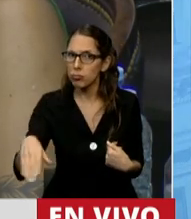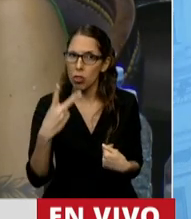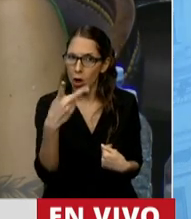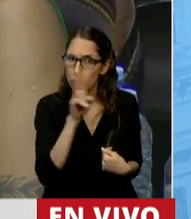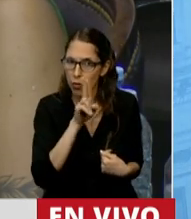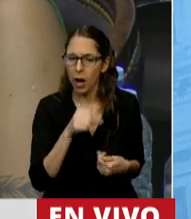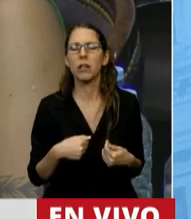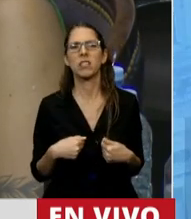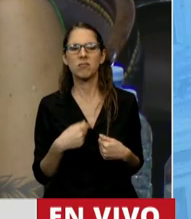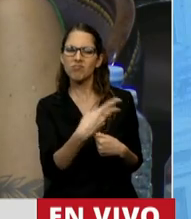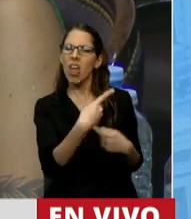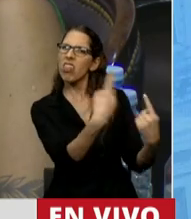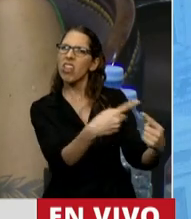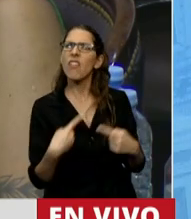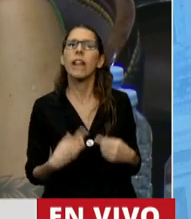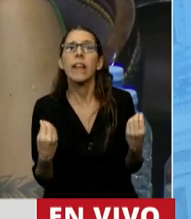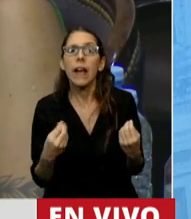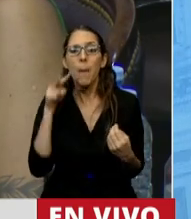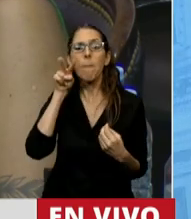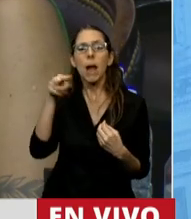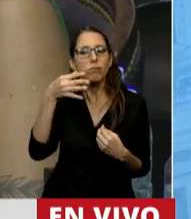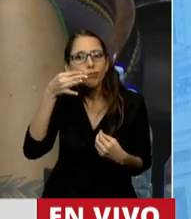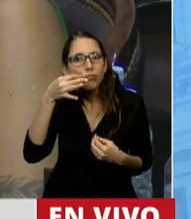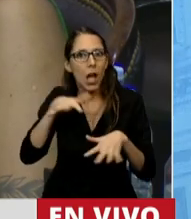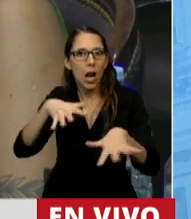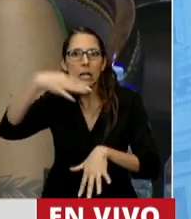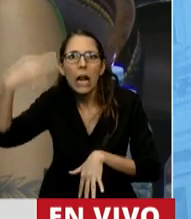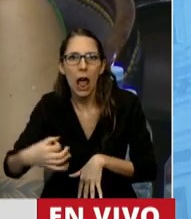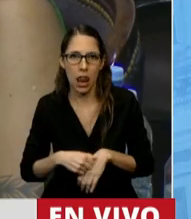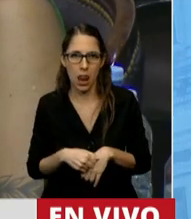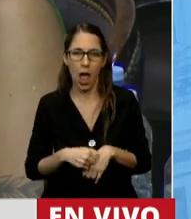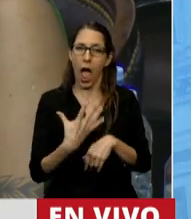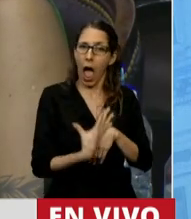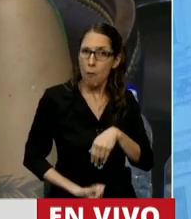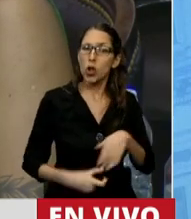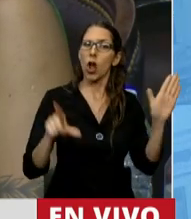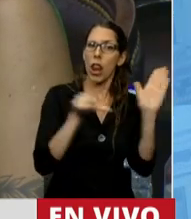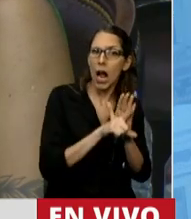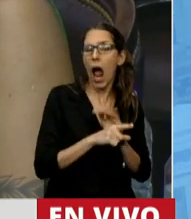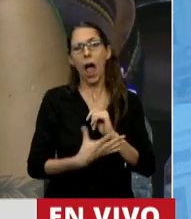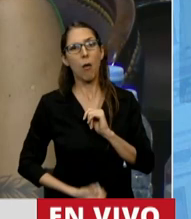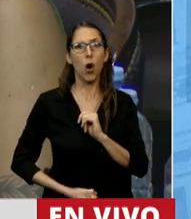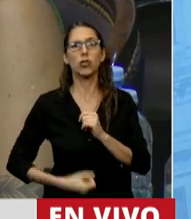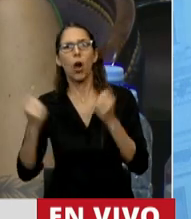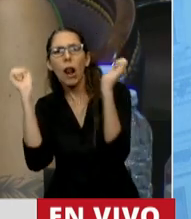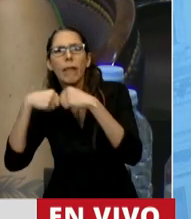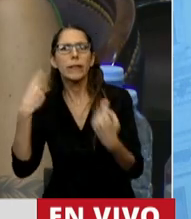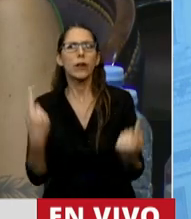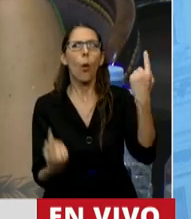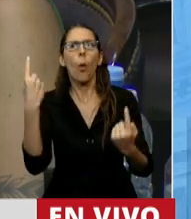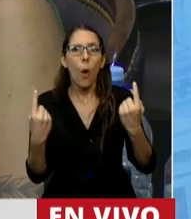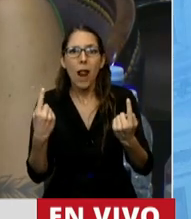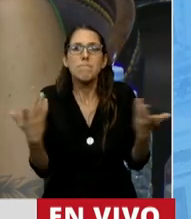separa es ver o no la realidad. El aborto será legal o será clandestino, pero será, señores, señoras, las